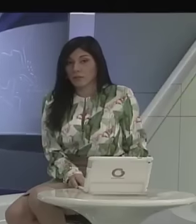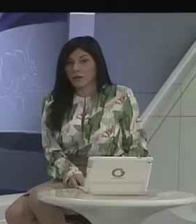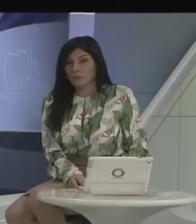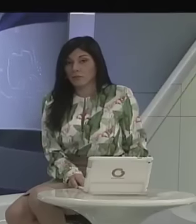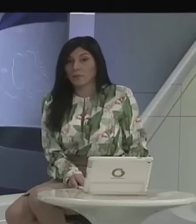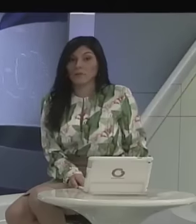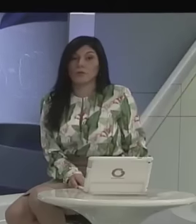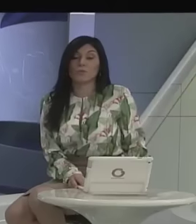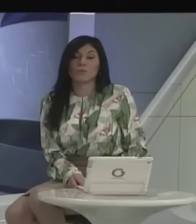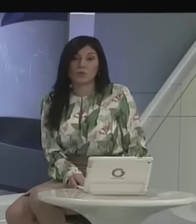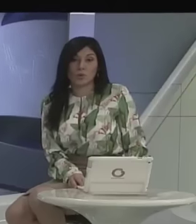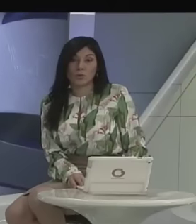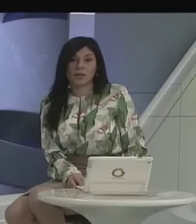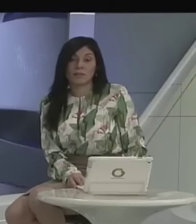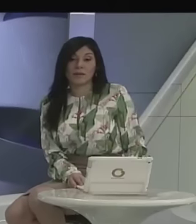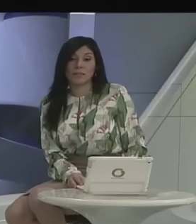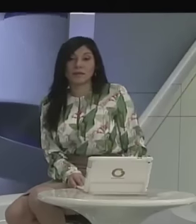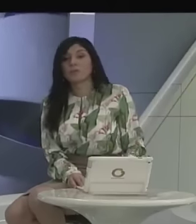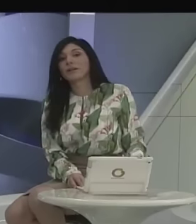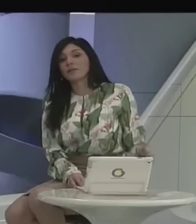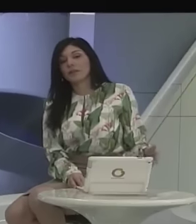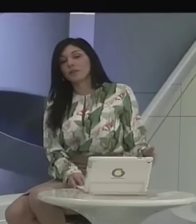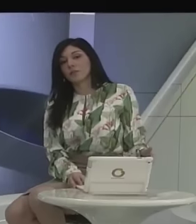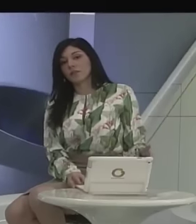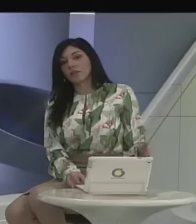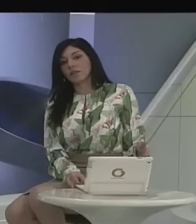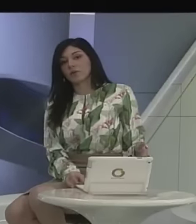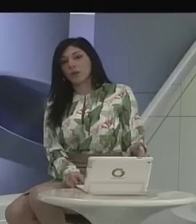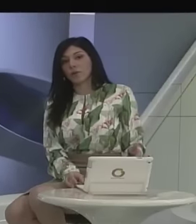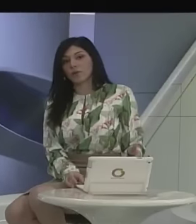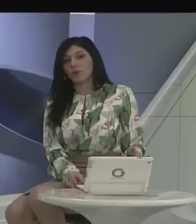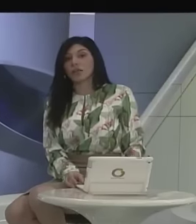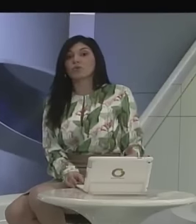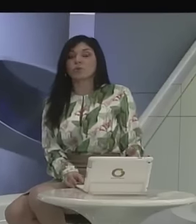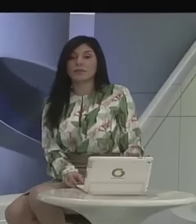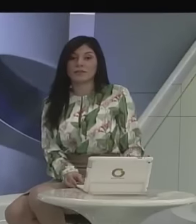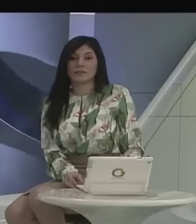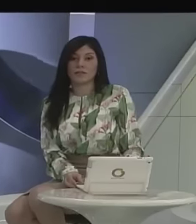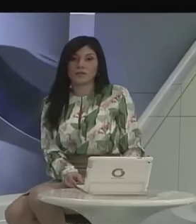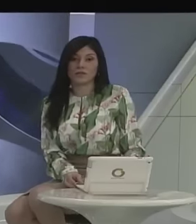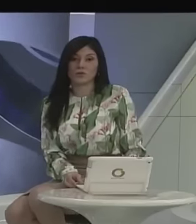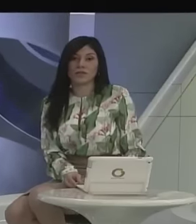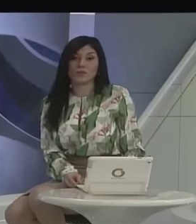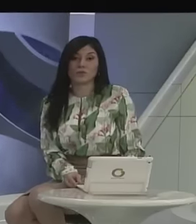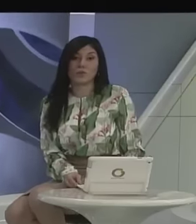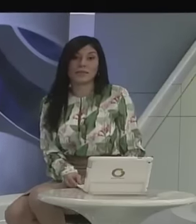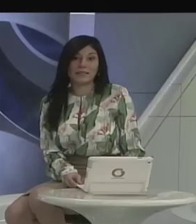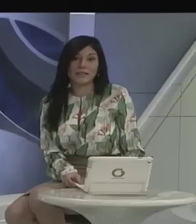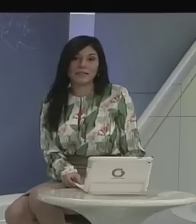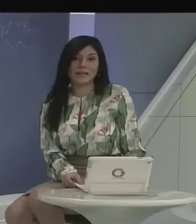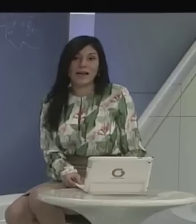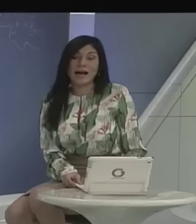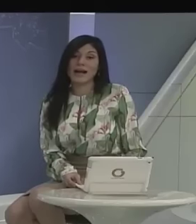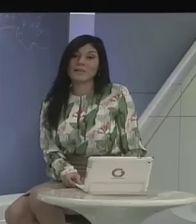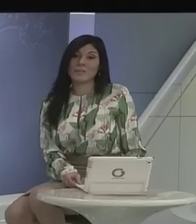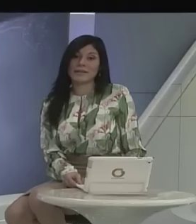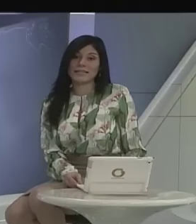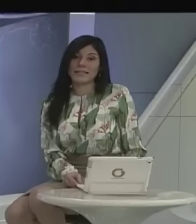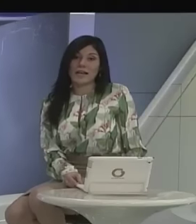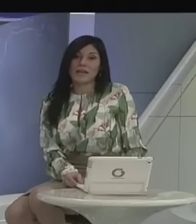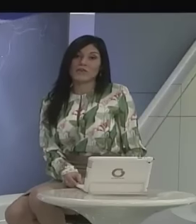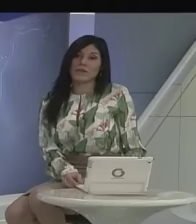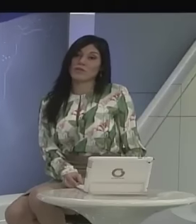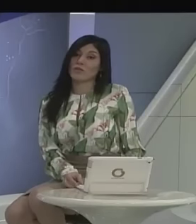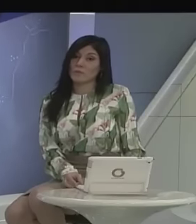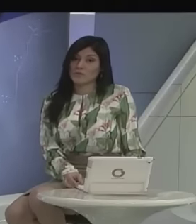que fue aprobada por la mayoría opositora en el Parlamento para exigir al presidente Nicolás Maduro que autorice el ingreso de ayuda humanitaria al